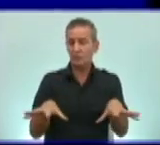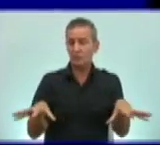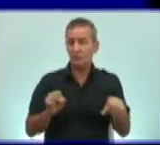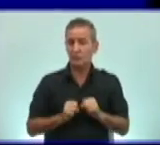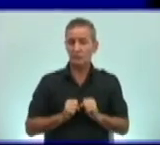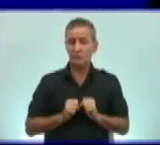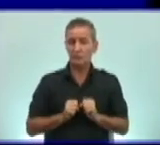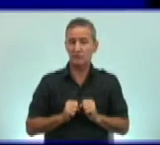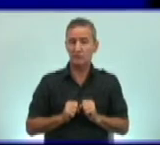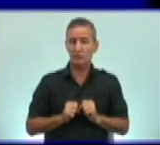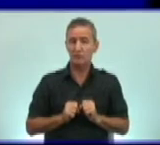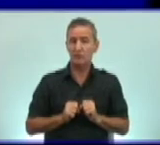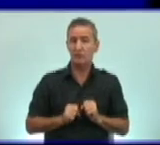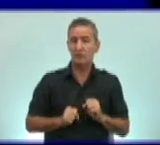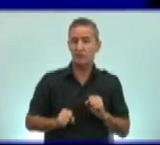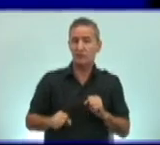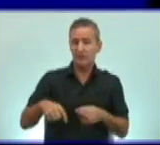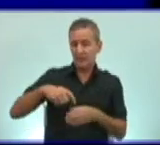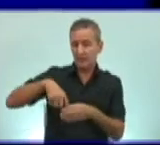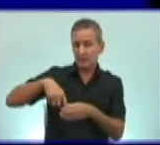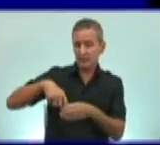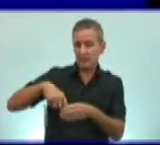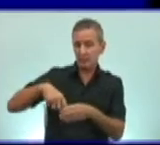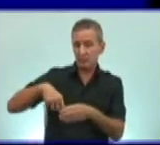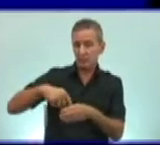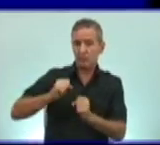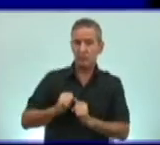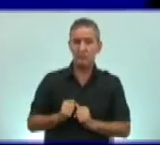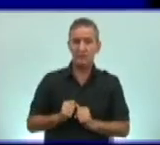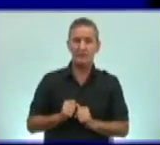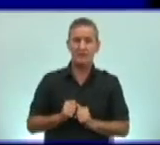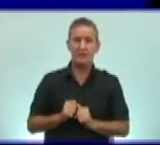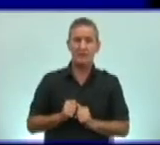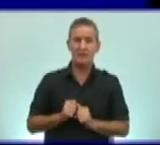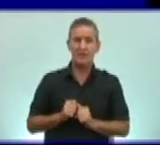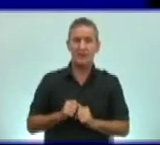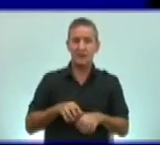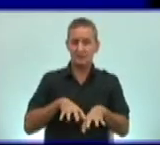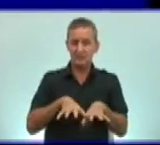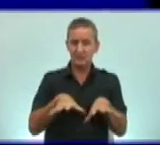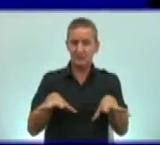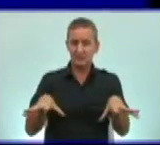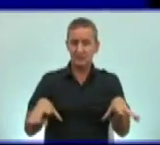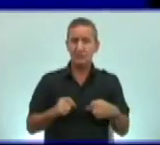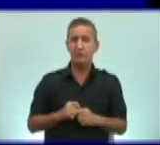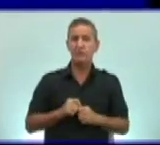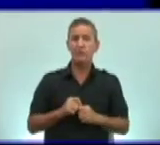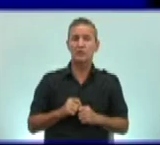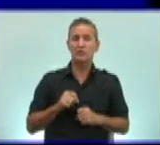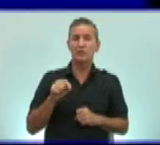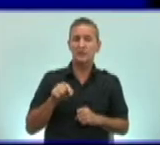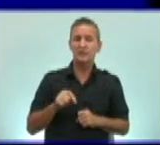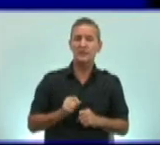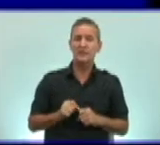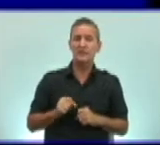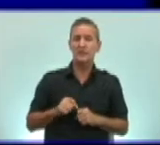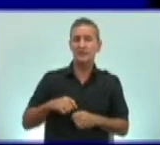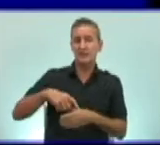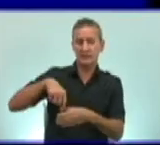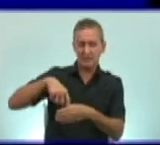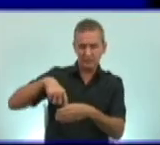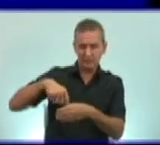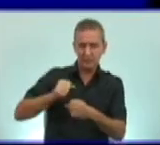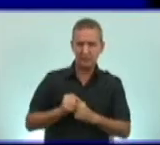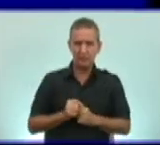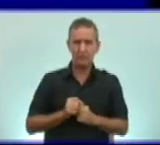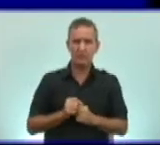la disolución en este caso, es decir, de la disociación de esta disolución. Y nosotros vamos a tener entonces los